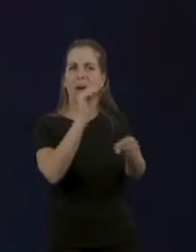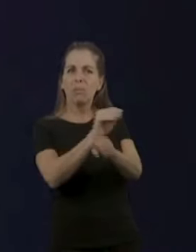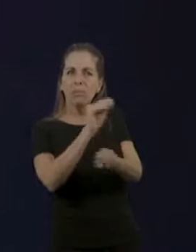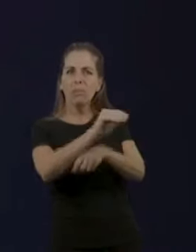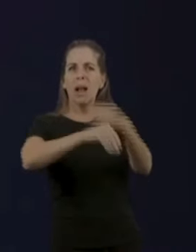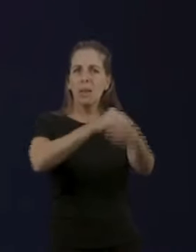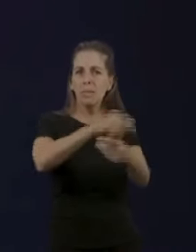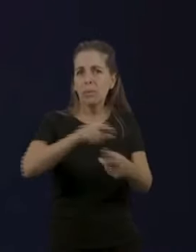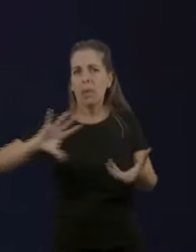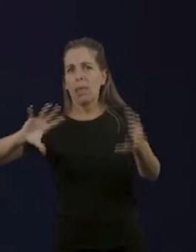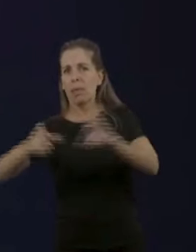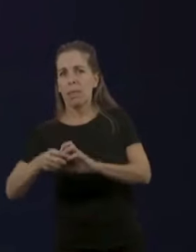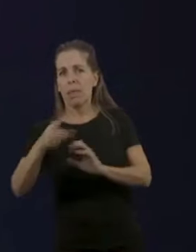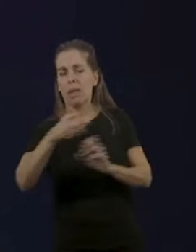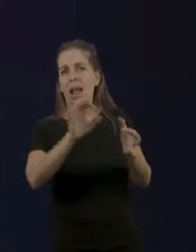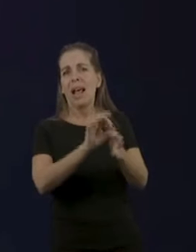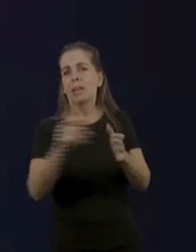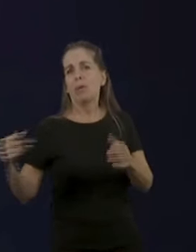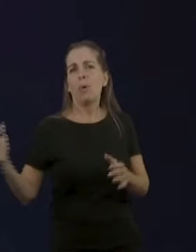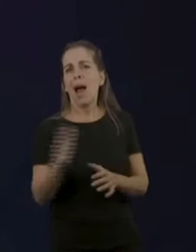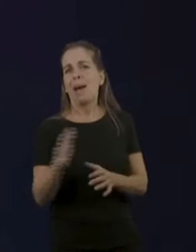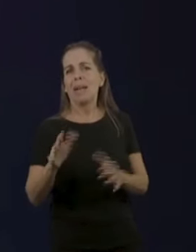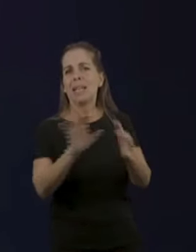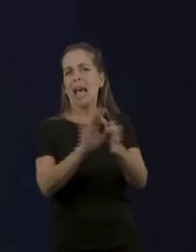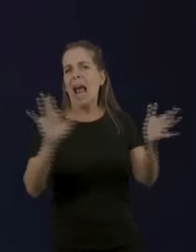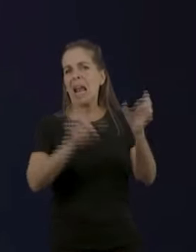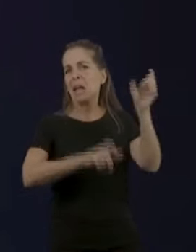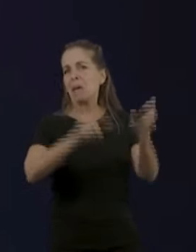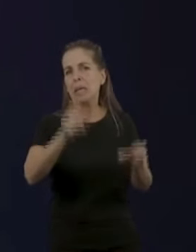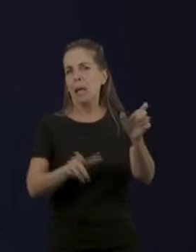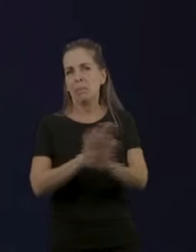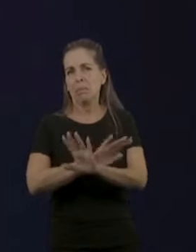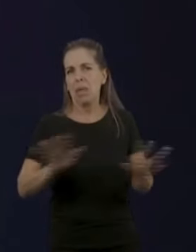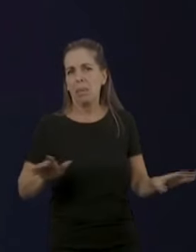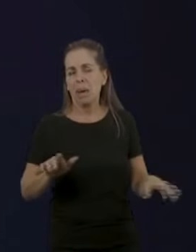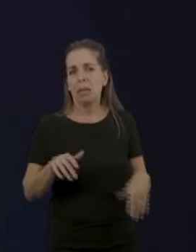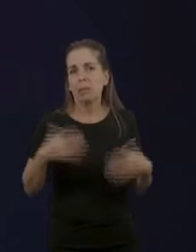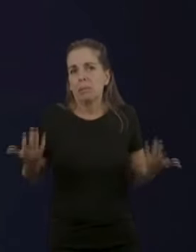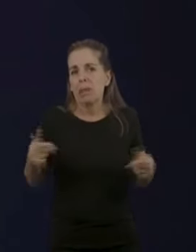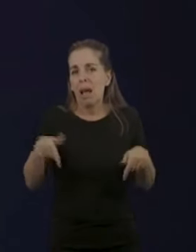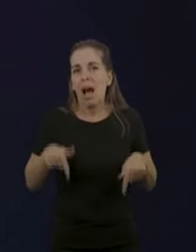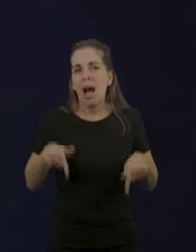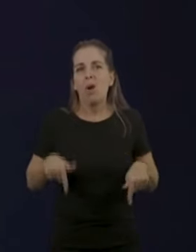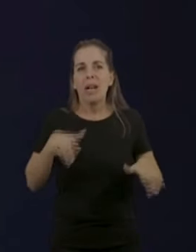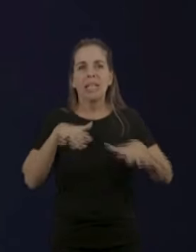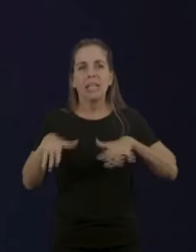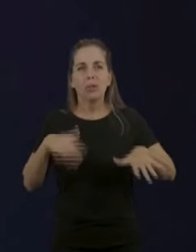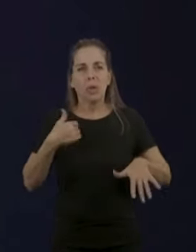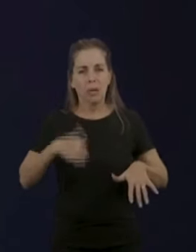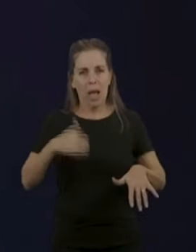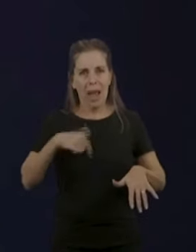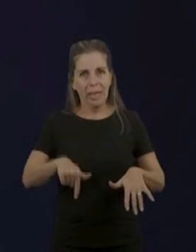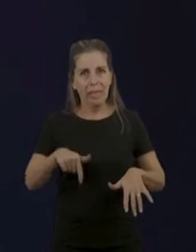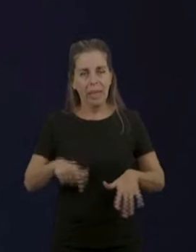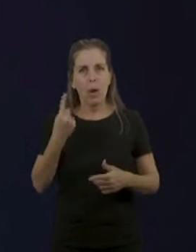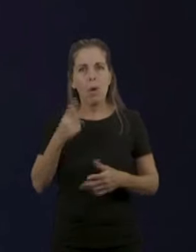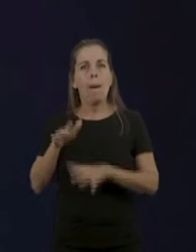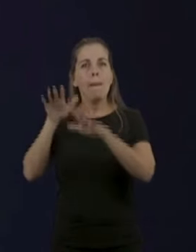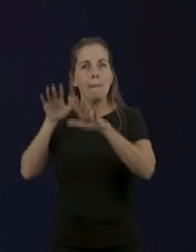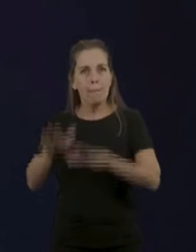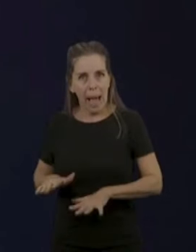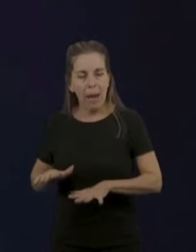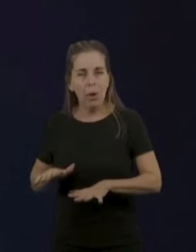gente eh un paro en esto en este momento de la Argentina un paro de